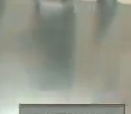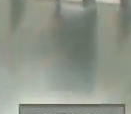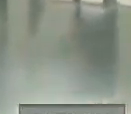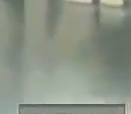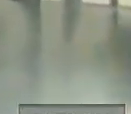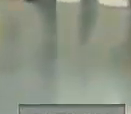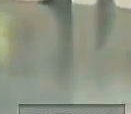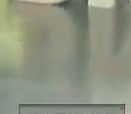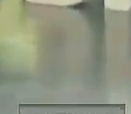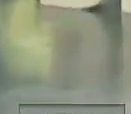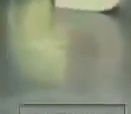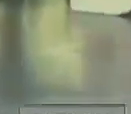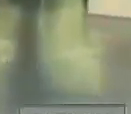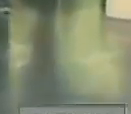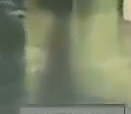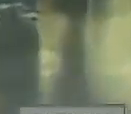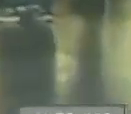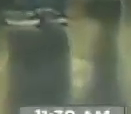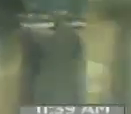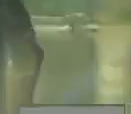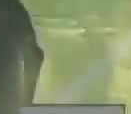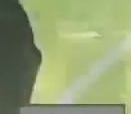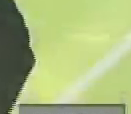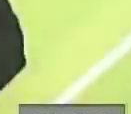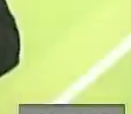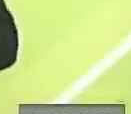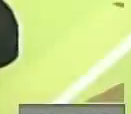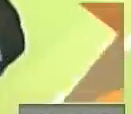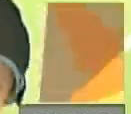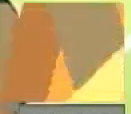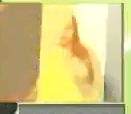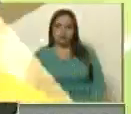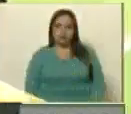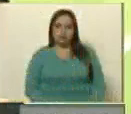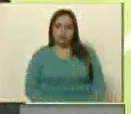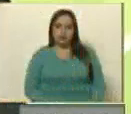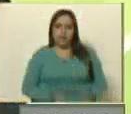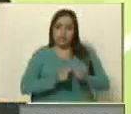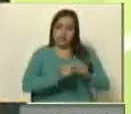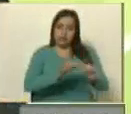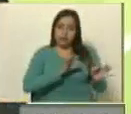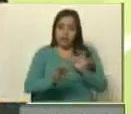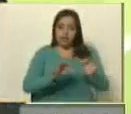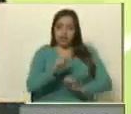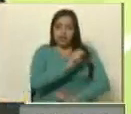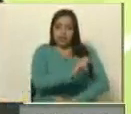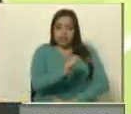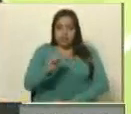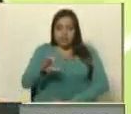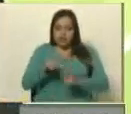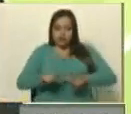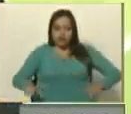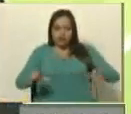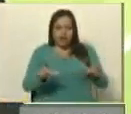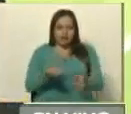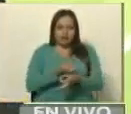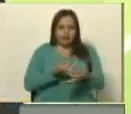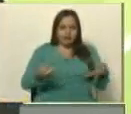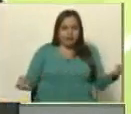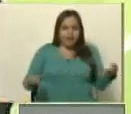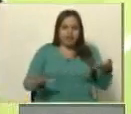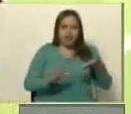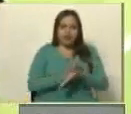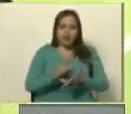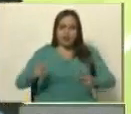Bien, continuamos acá en el Teatro Teresa Carreño, este ambiente espectacular en el marco de lo que es este encuentro internacional contra